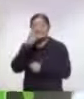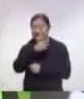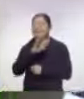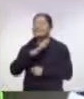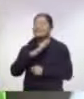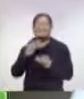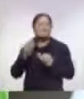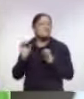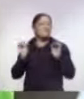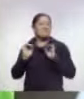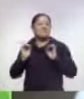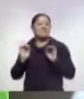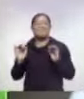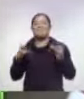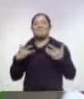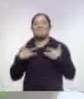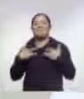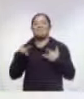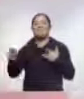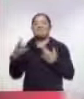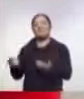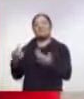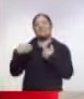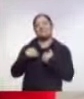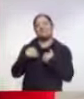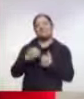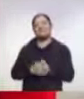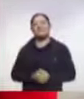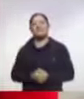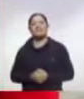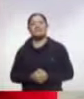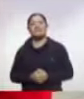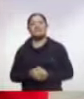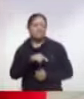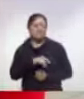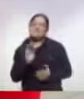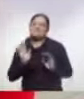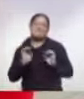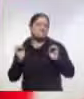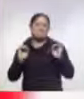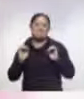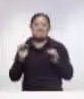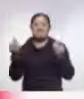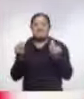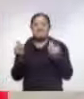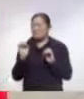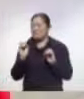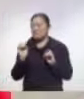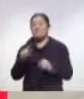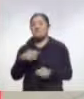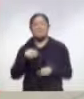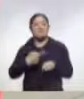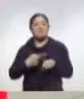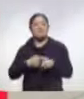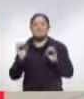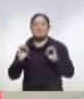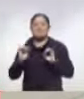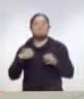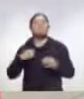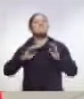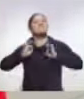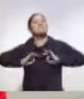gracias a la ropa abrigadora entregada por el Cedif. Pues bien, así ya no tendré frío, no me enfermaré, ya no pasaré frío.